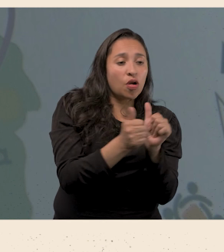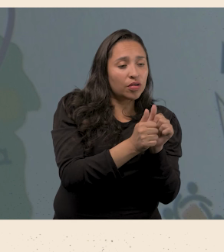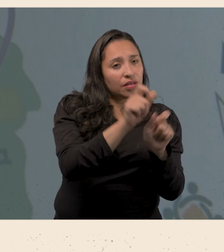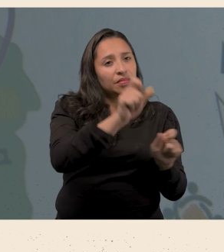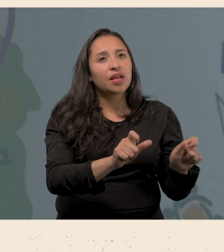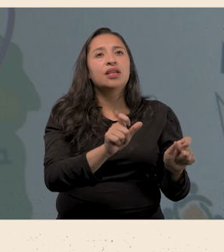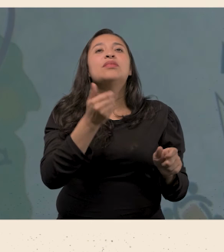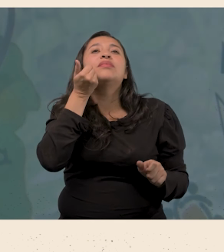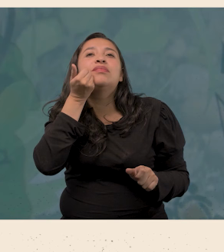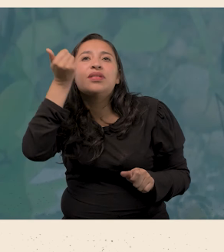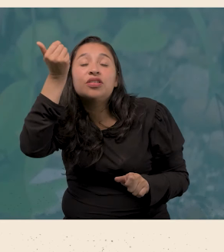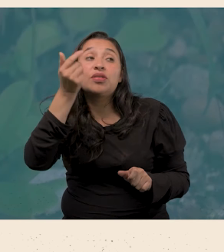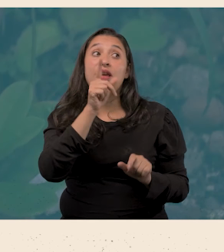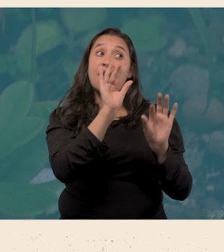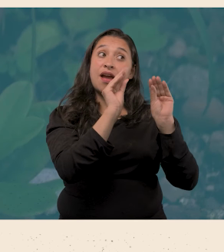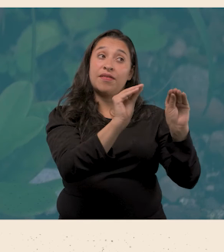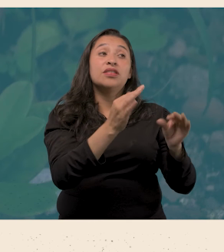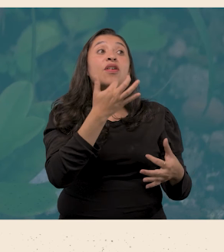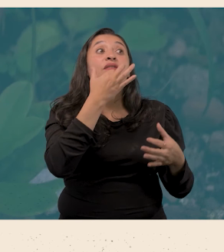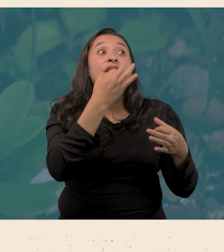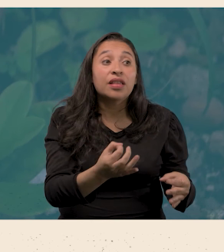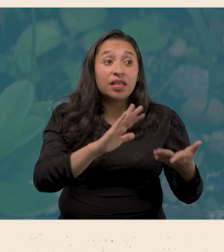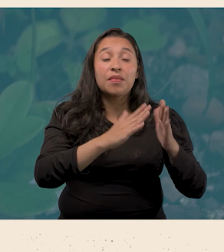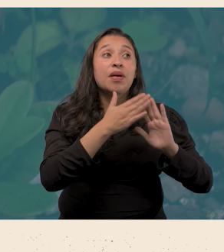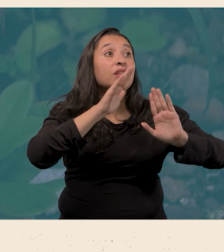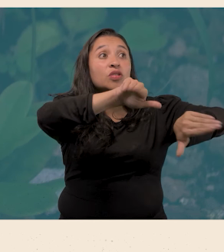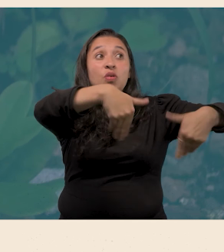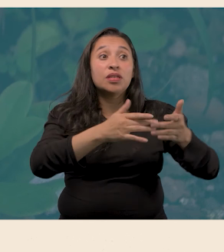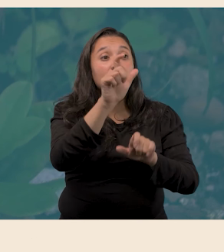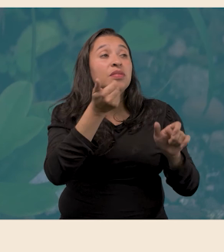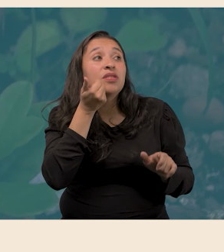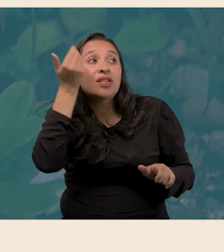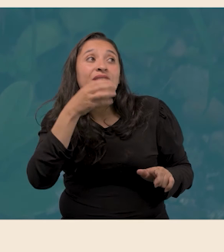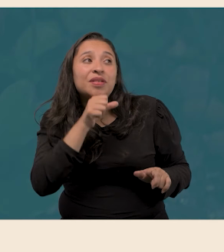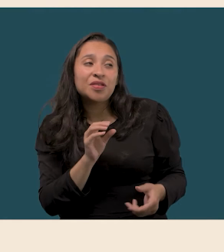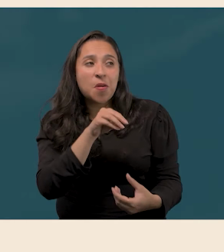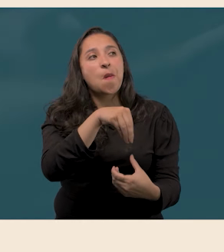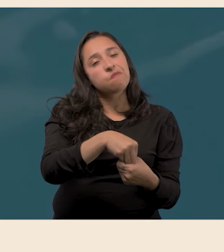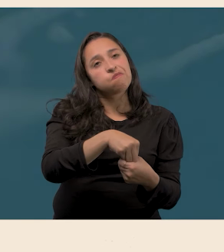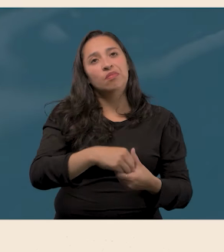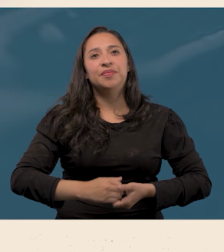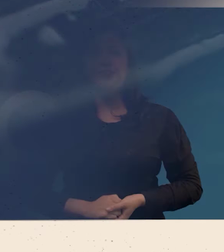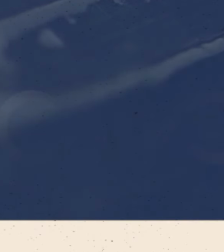las personas mayores. No hay verdad y no hay paz sin las personas mayores.